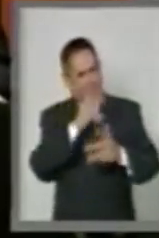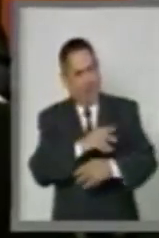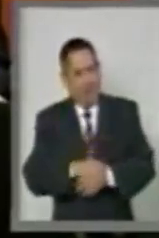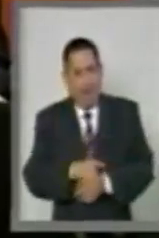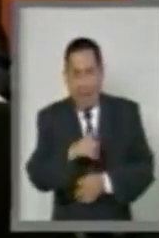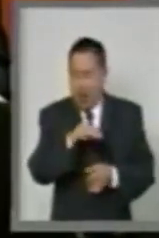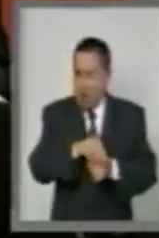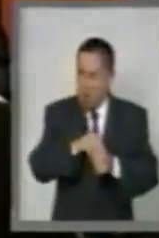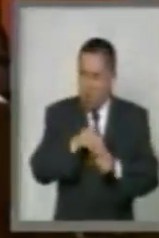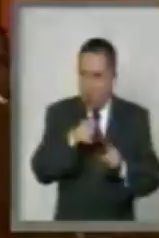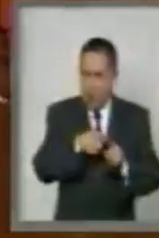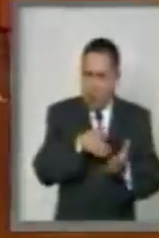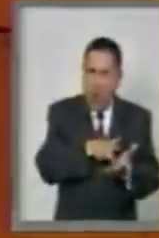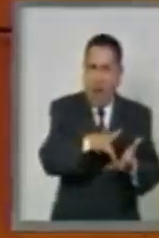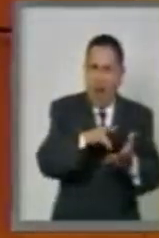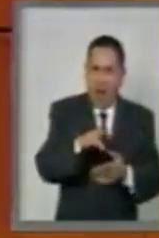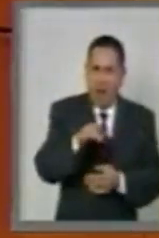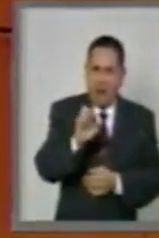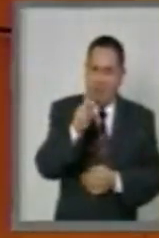por Peña Nieto. ¿Ya oyeron?